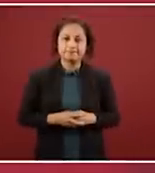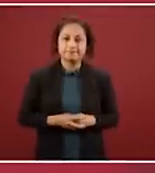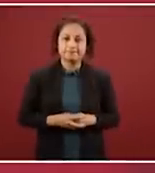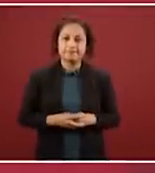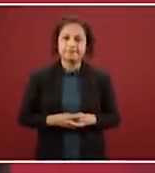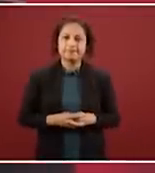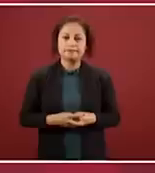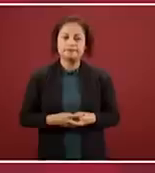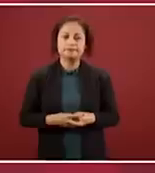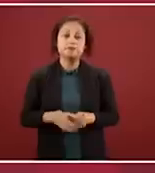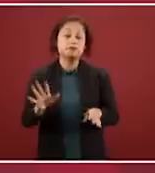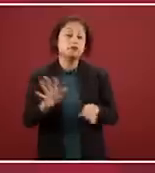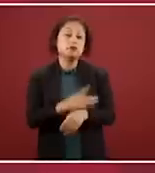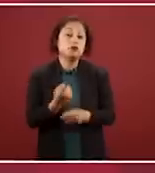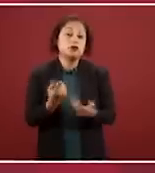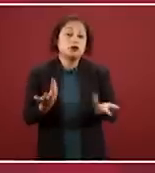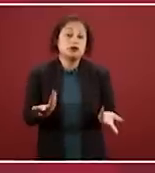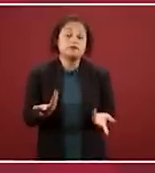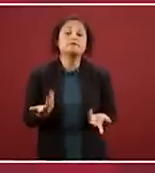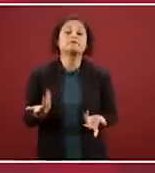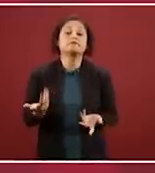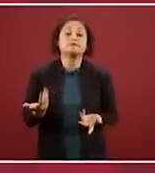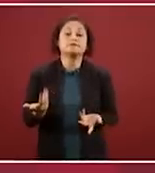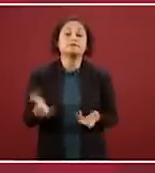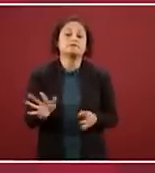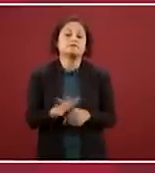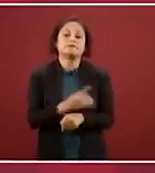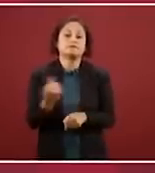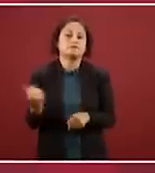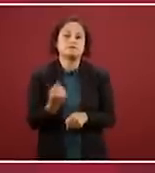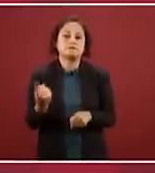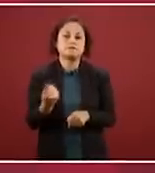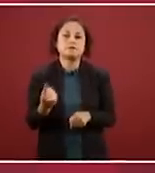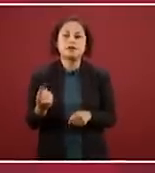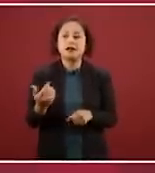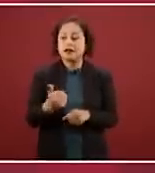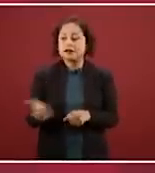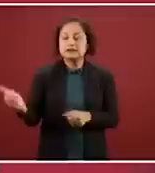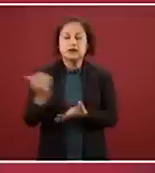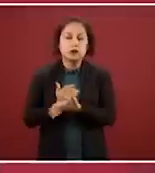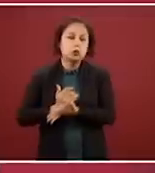porque no hay que olvidar que los extremos se tocan.